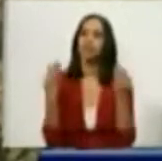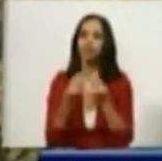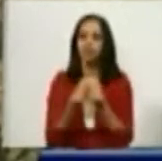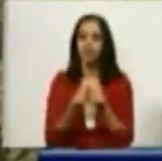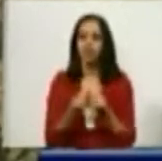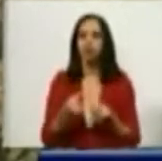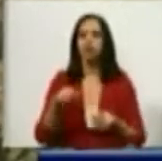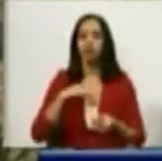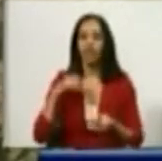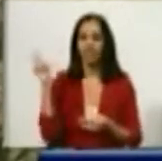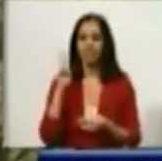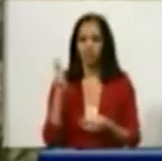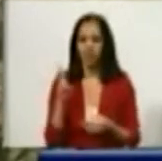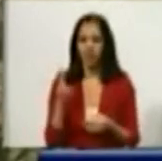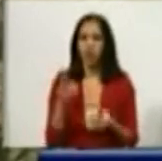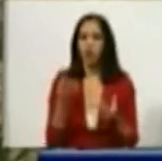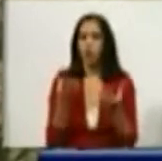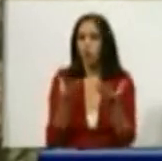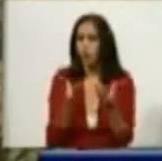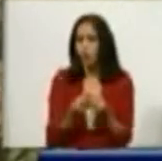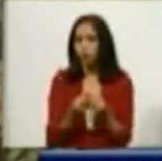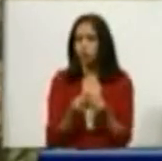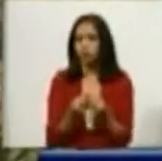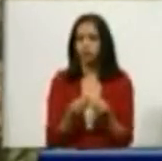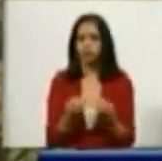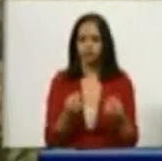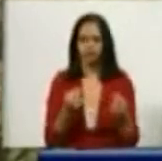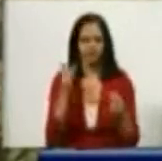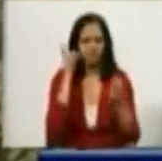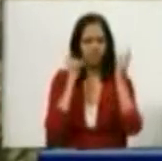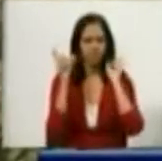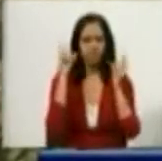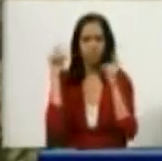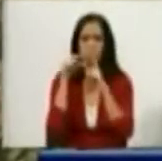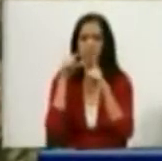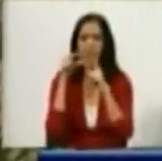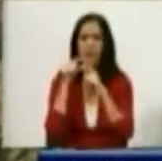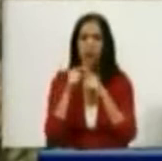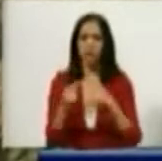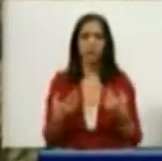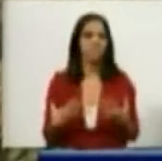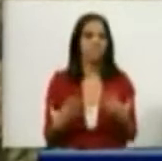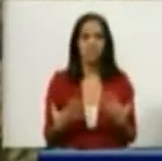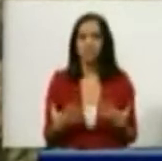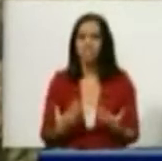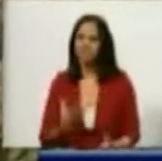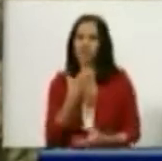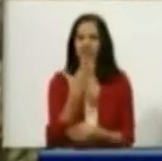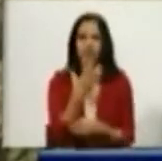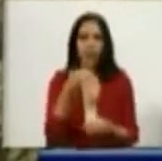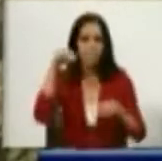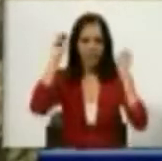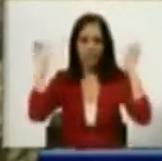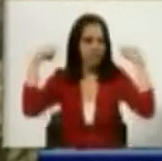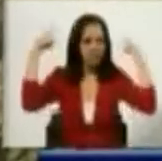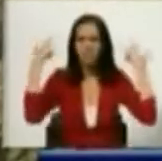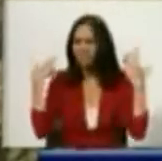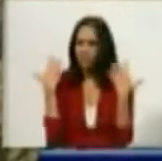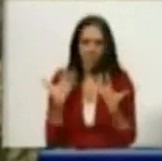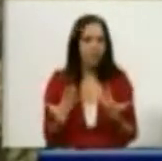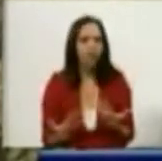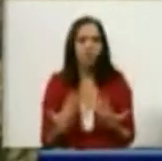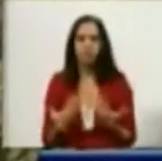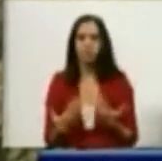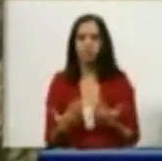como de costumbre repentinamente se comenzaron a escuchar las palabras alteradas casi a gritos de María la loca esta vez